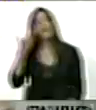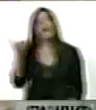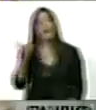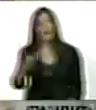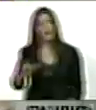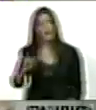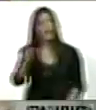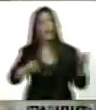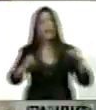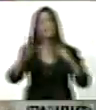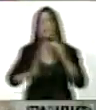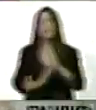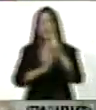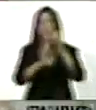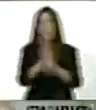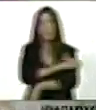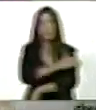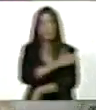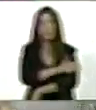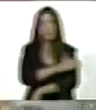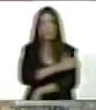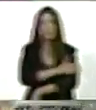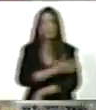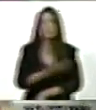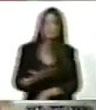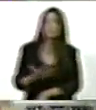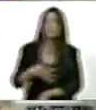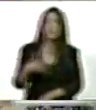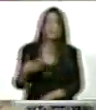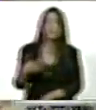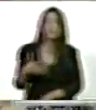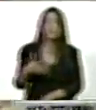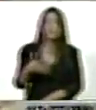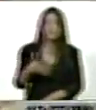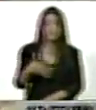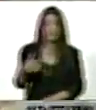dentro de la dirigencia opositora que están proclives al diálogo.